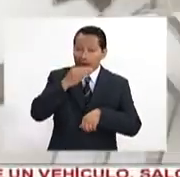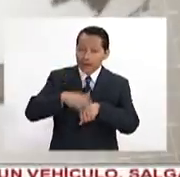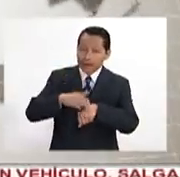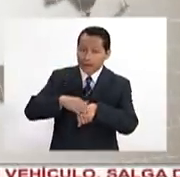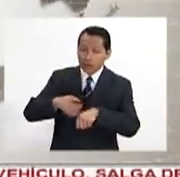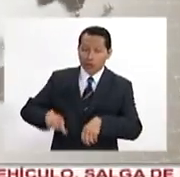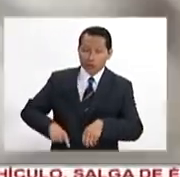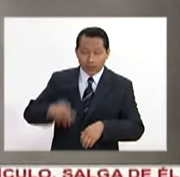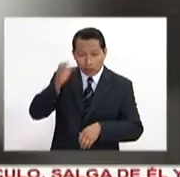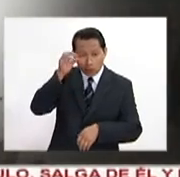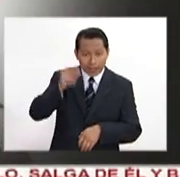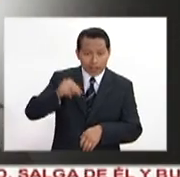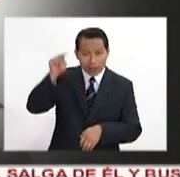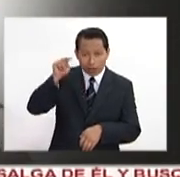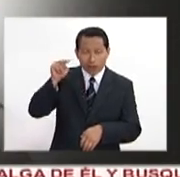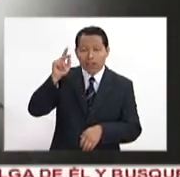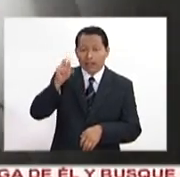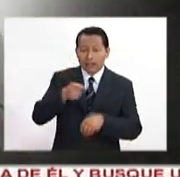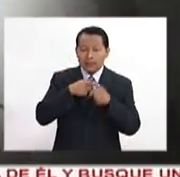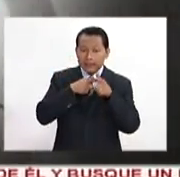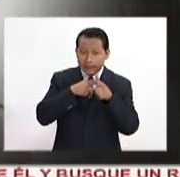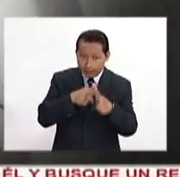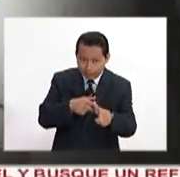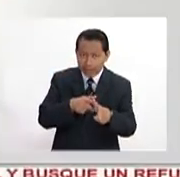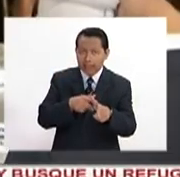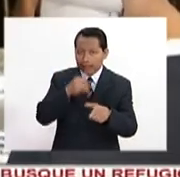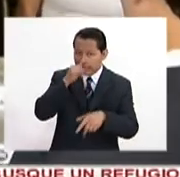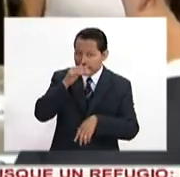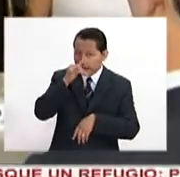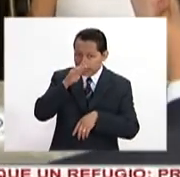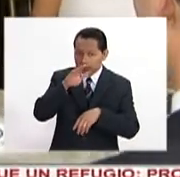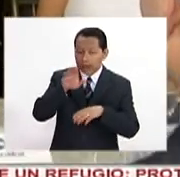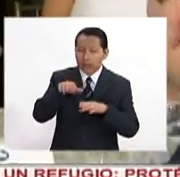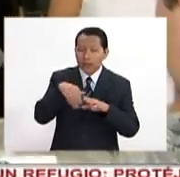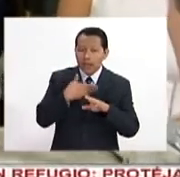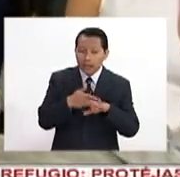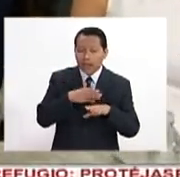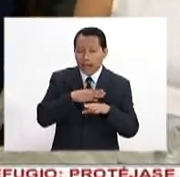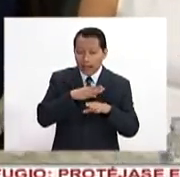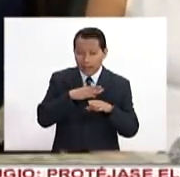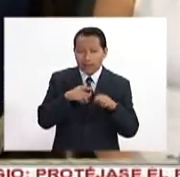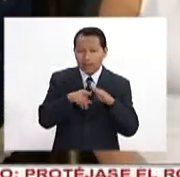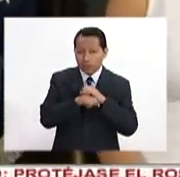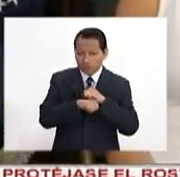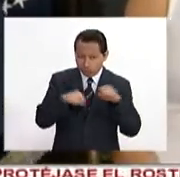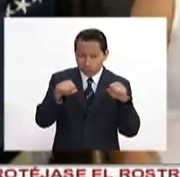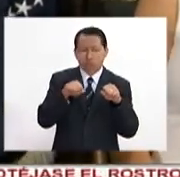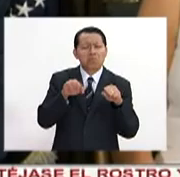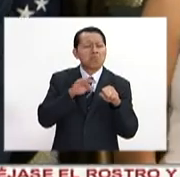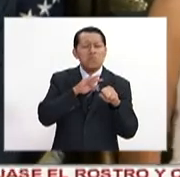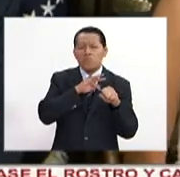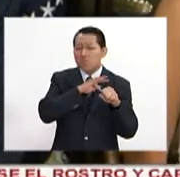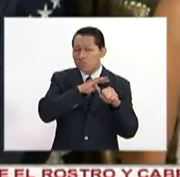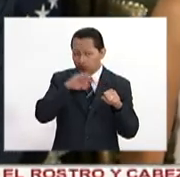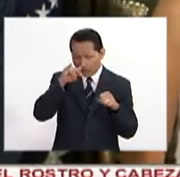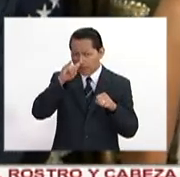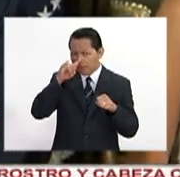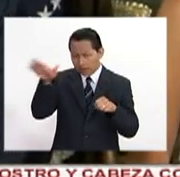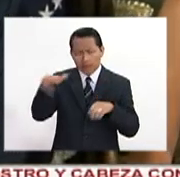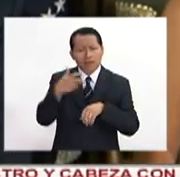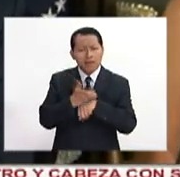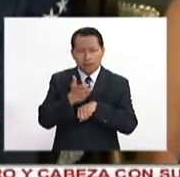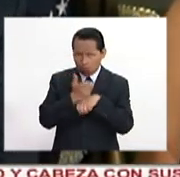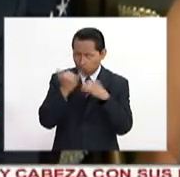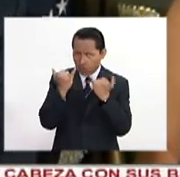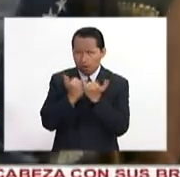al gobierno de Corea del Norte que si continúa amenazando con represalias bélicas, se encontrará con el fuego y furia de los